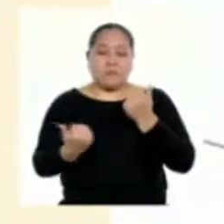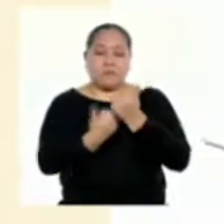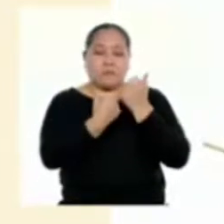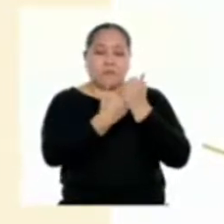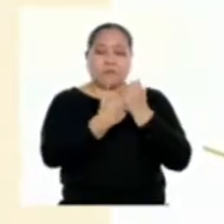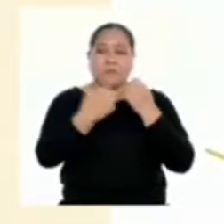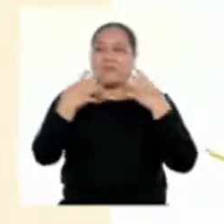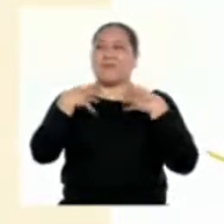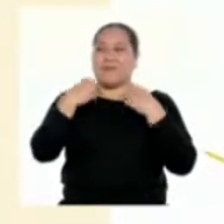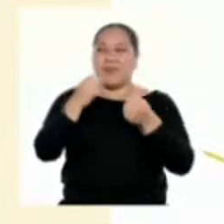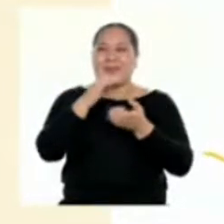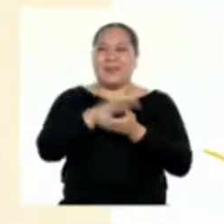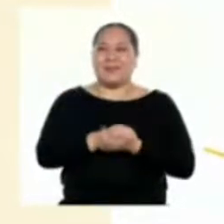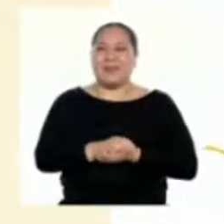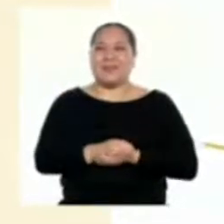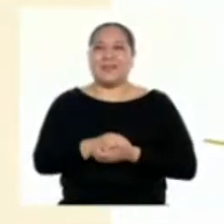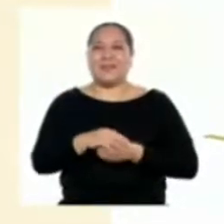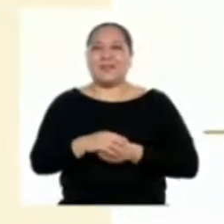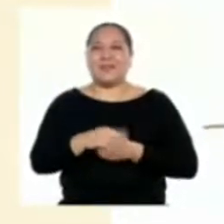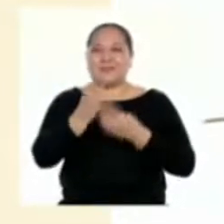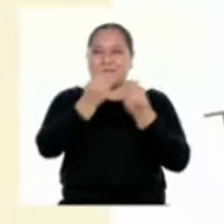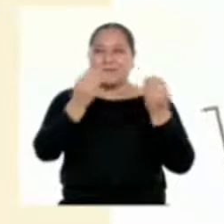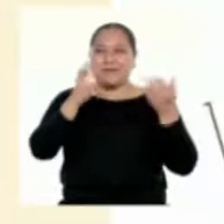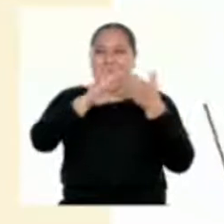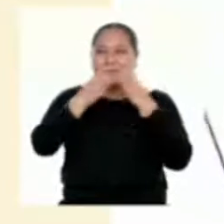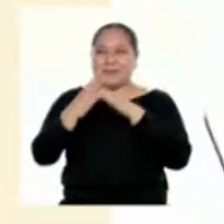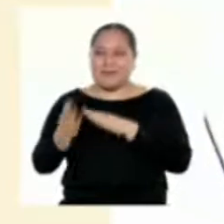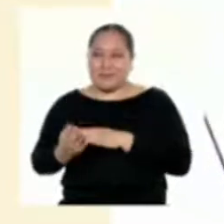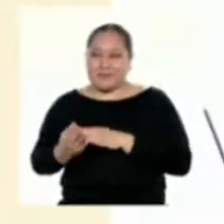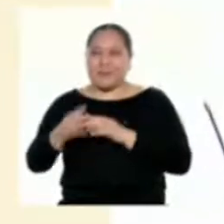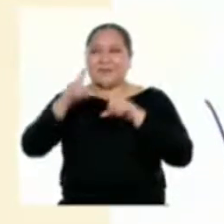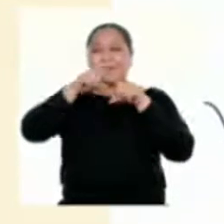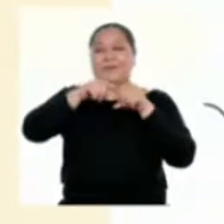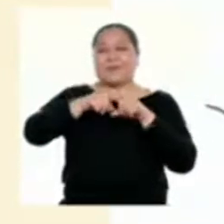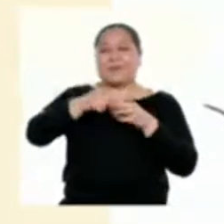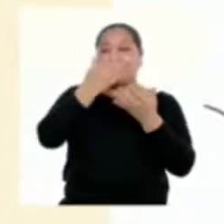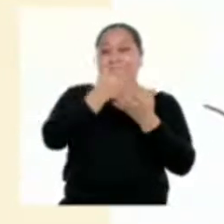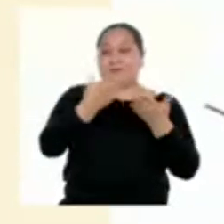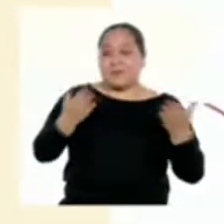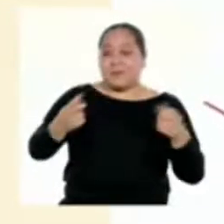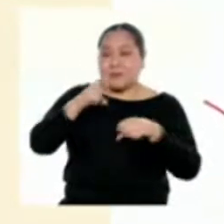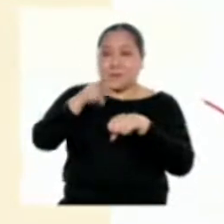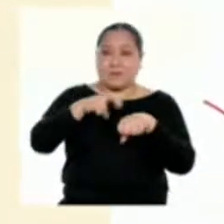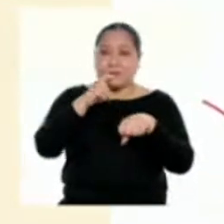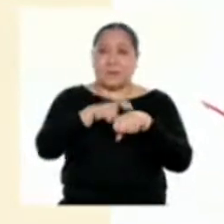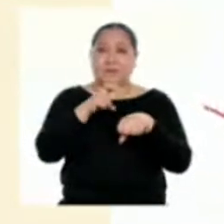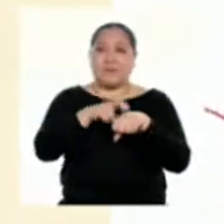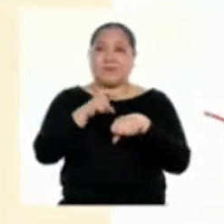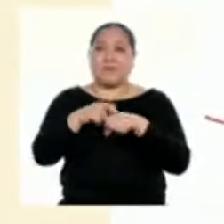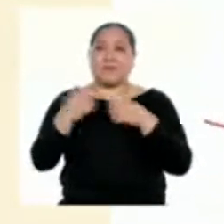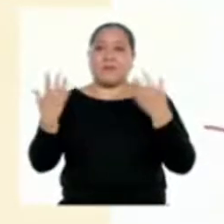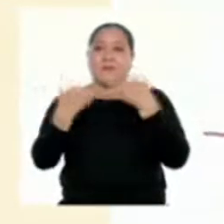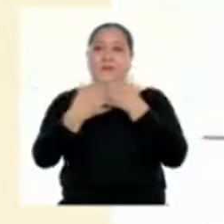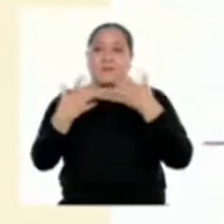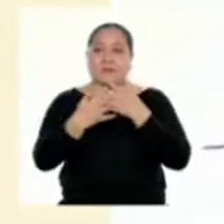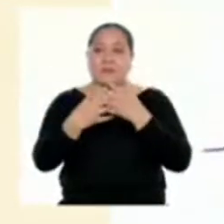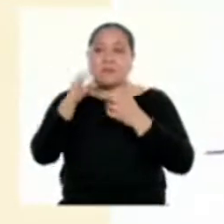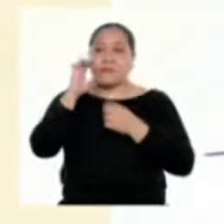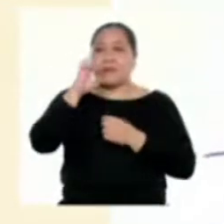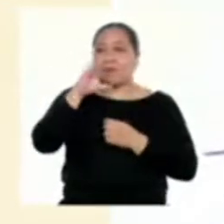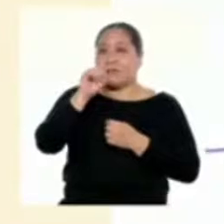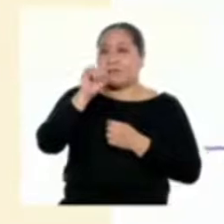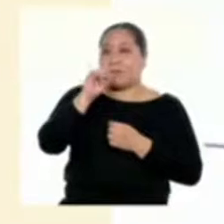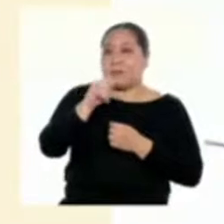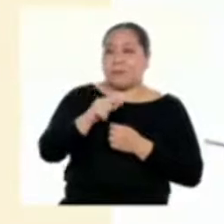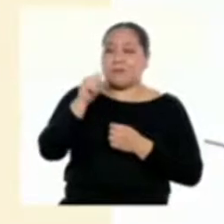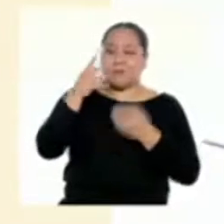Muchas comunidades dependen de los productos naturales reconectados en los ecosistemas para fines medicinales y